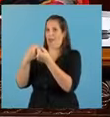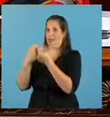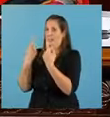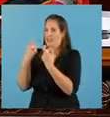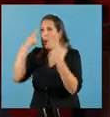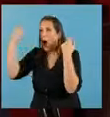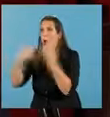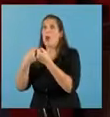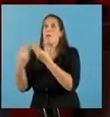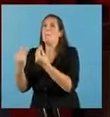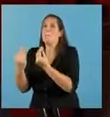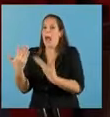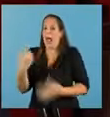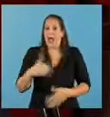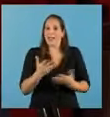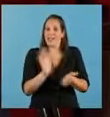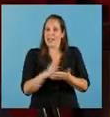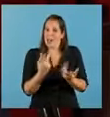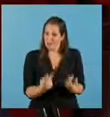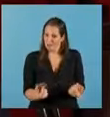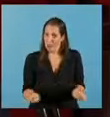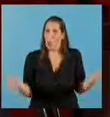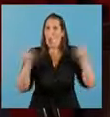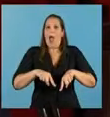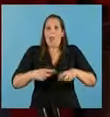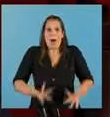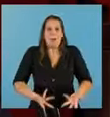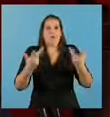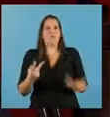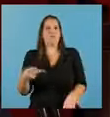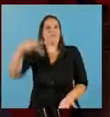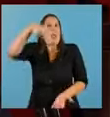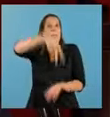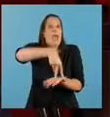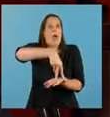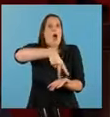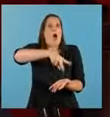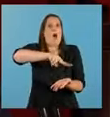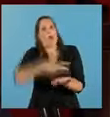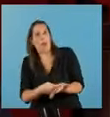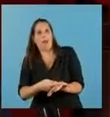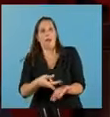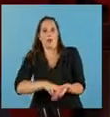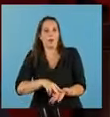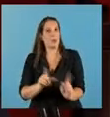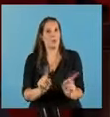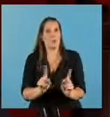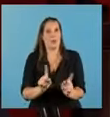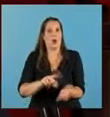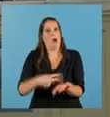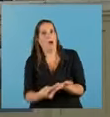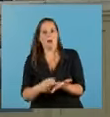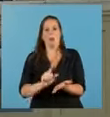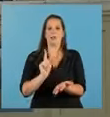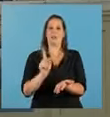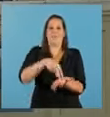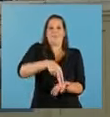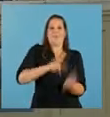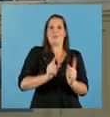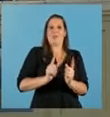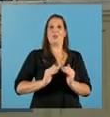de pie y no volver a caer. Eso es innegociable. Si queremos superar para siempre los ciclos